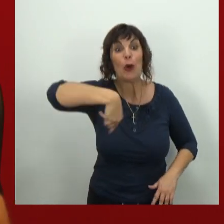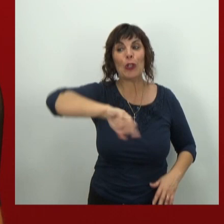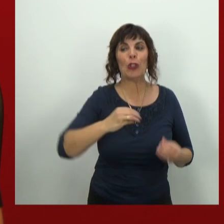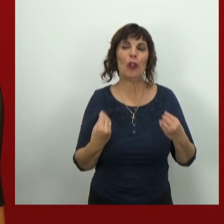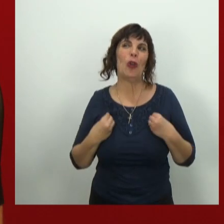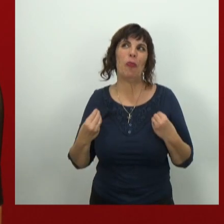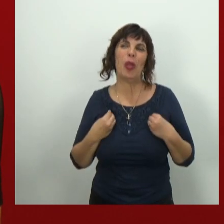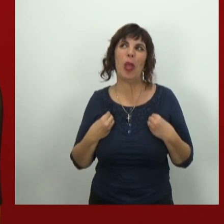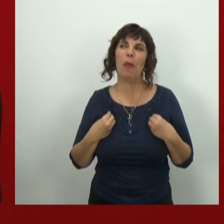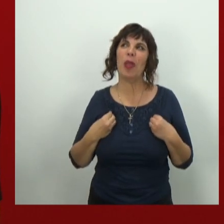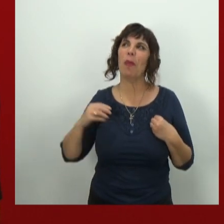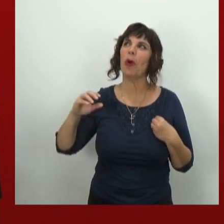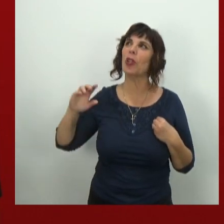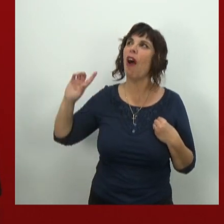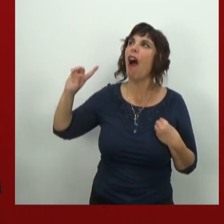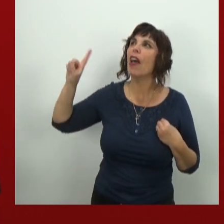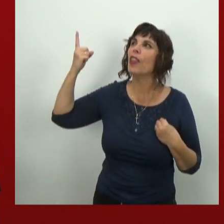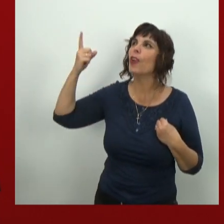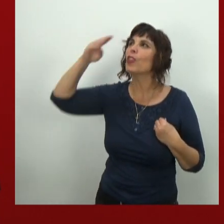la gracia de Jesucristo.